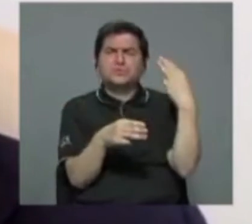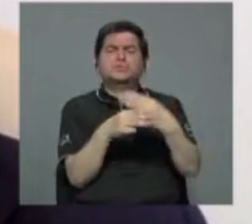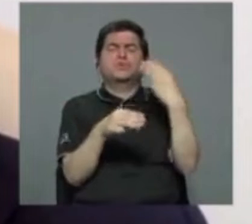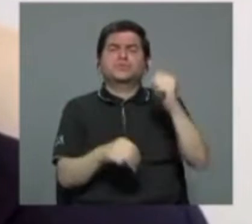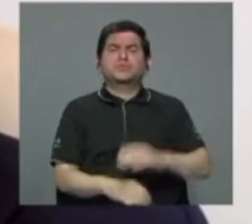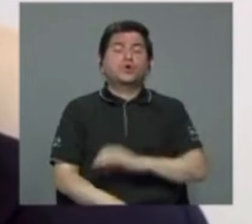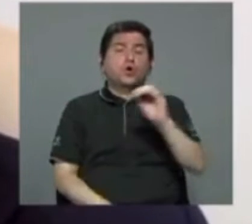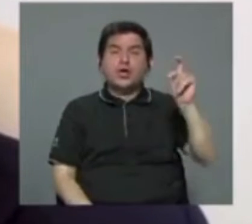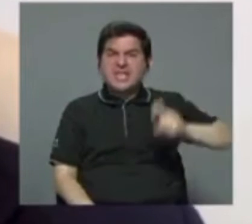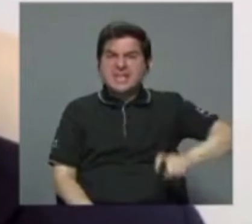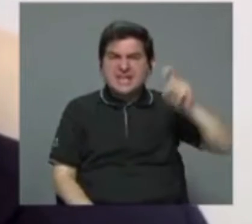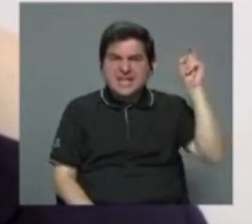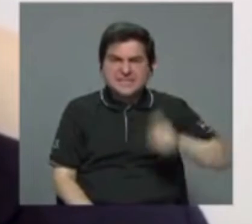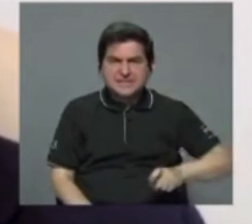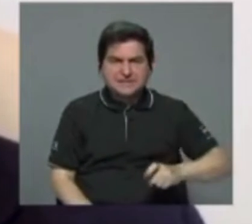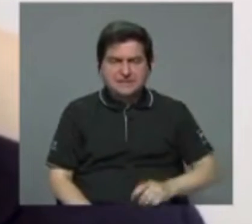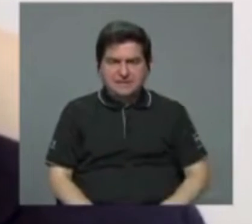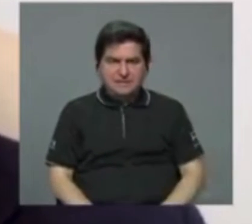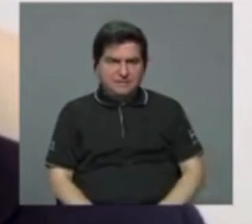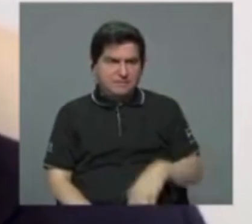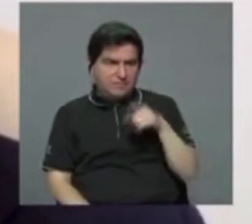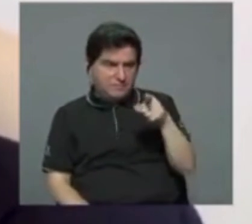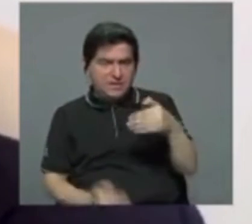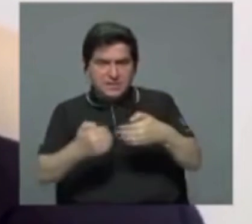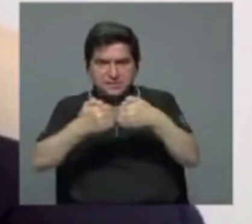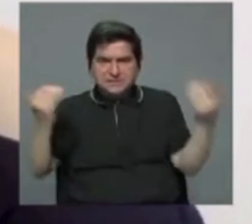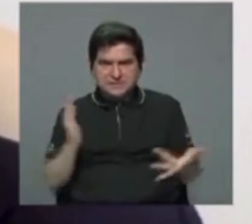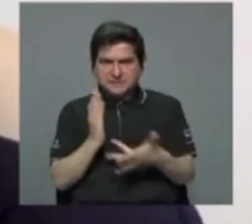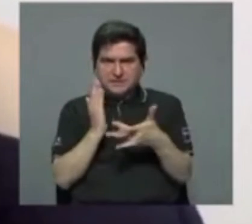la necesidad de que esa brecha